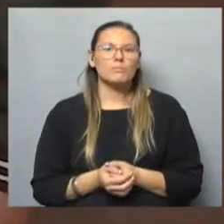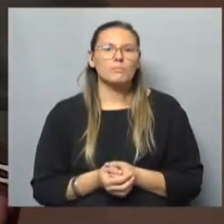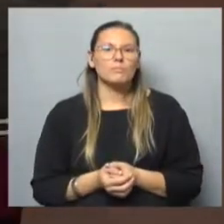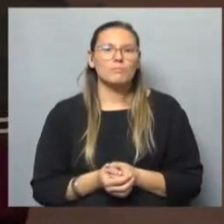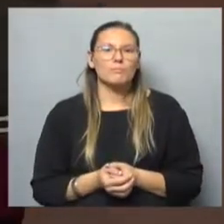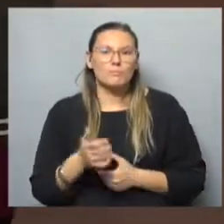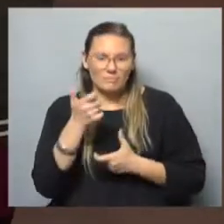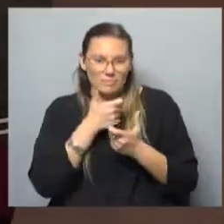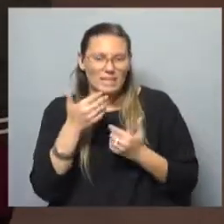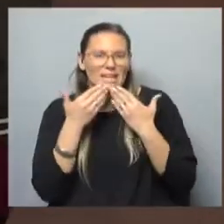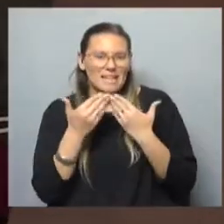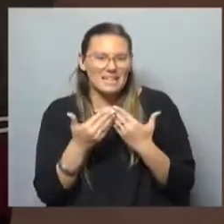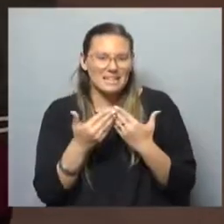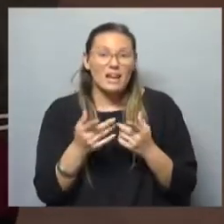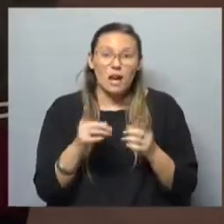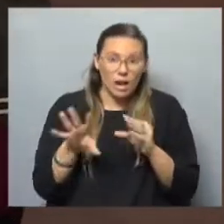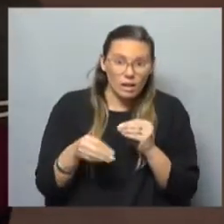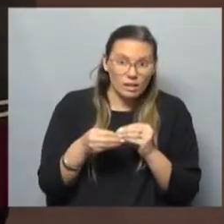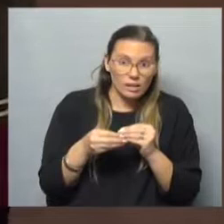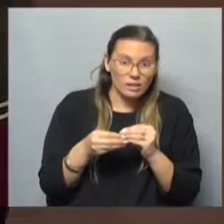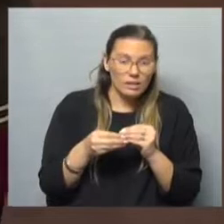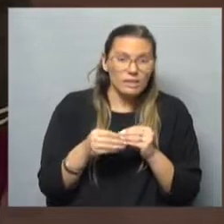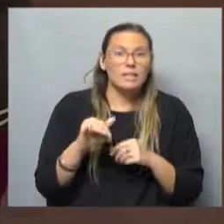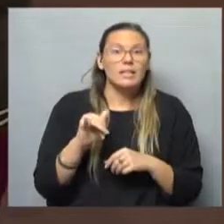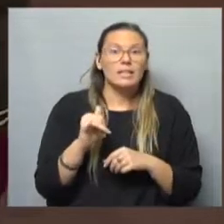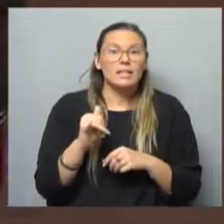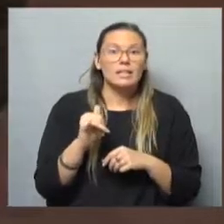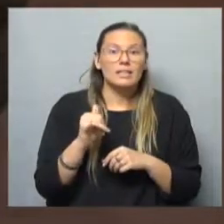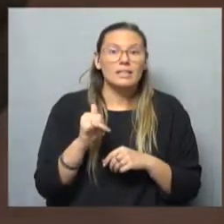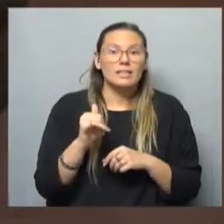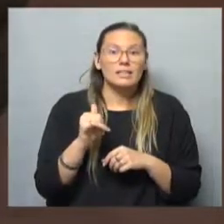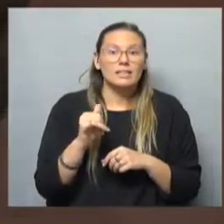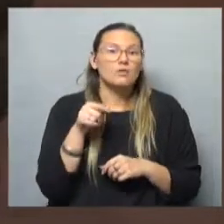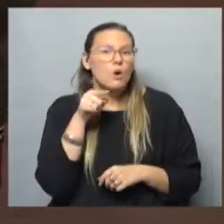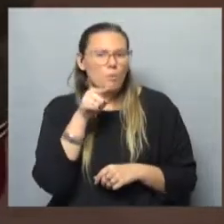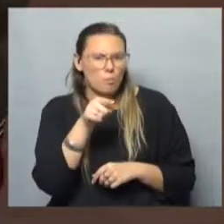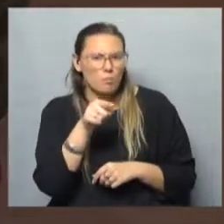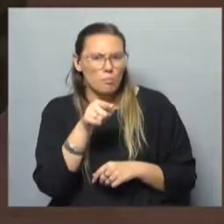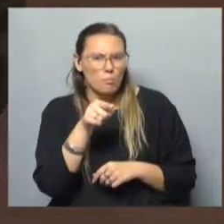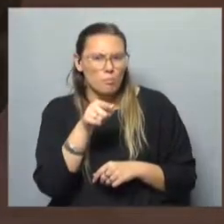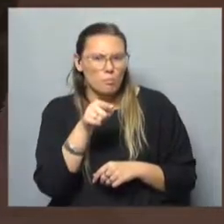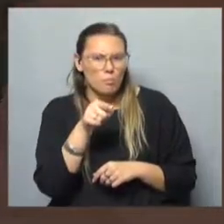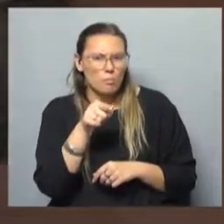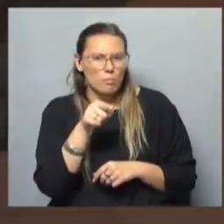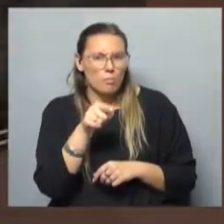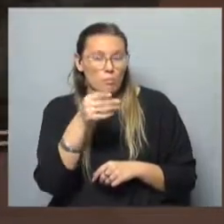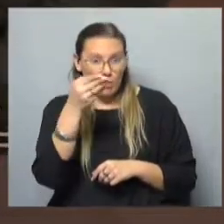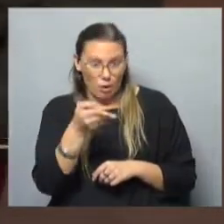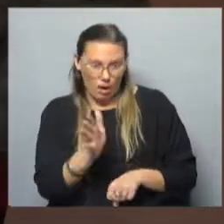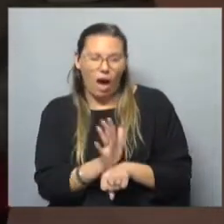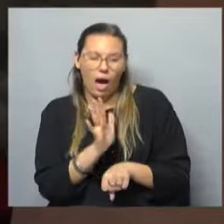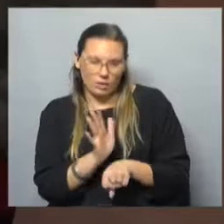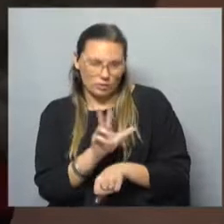Bueno, les agradezco. ¿Algo más que quiera decir, Ezequiel? Sí, vos das actor